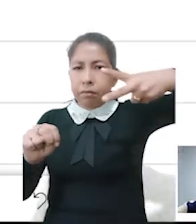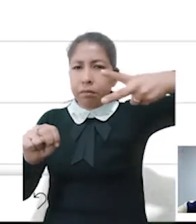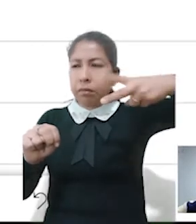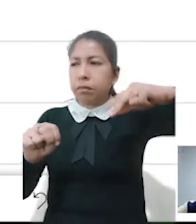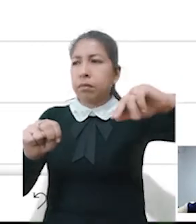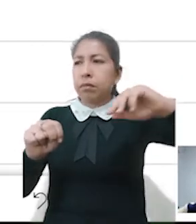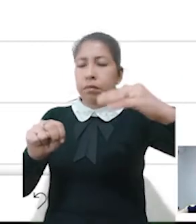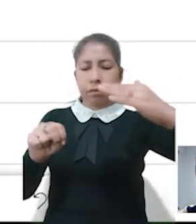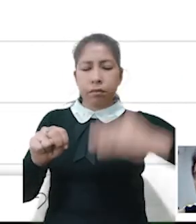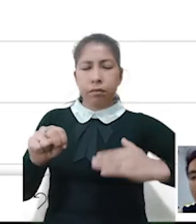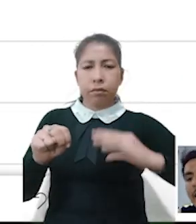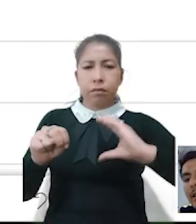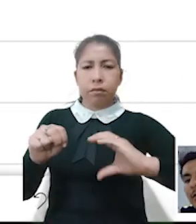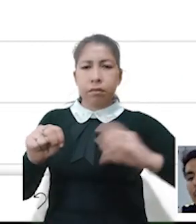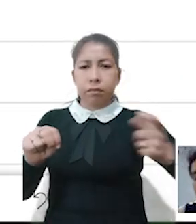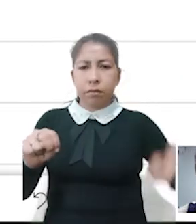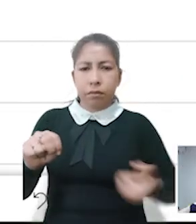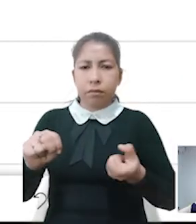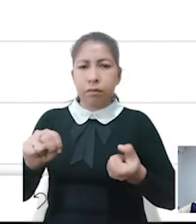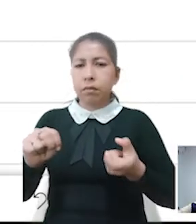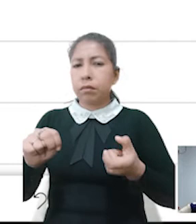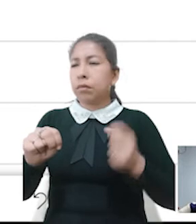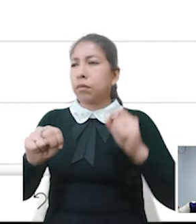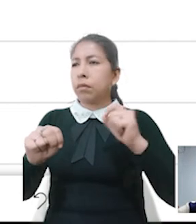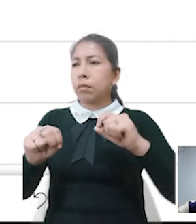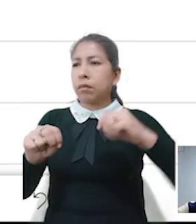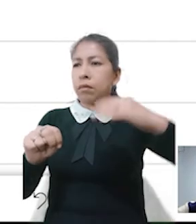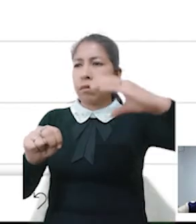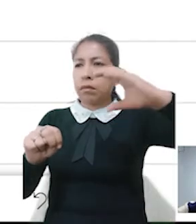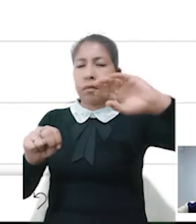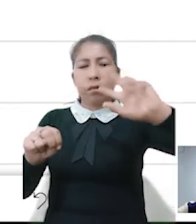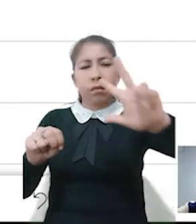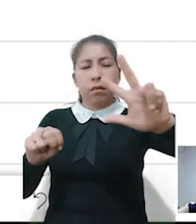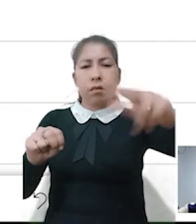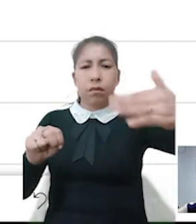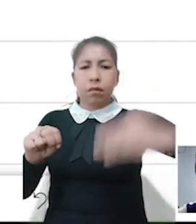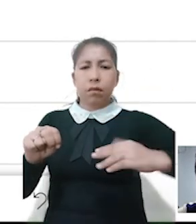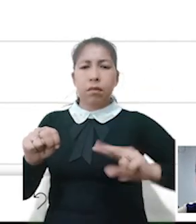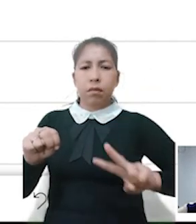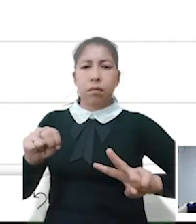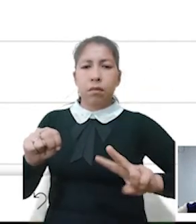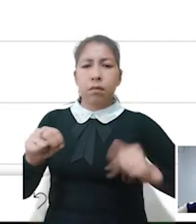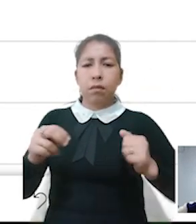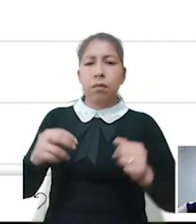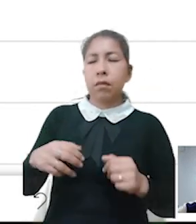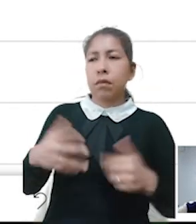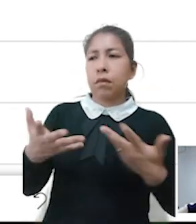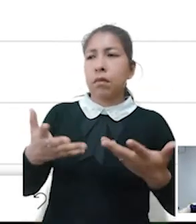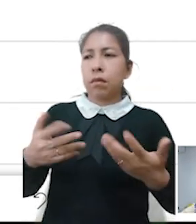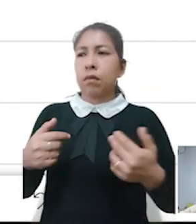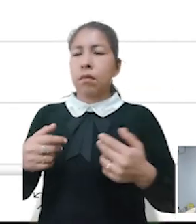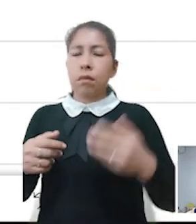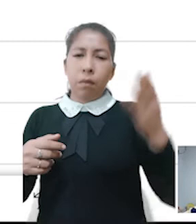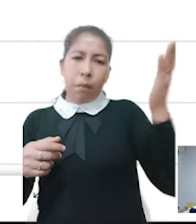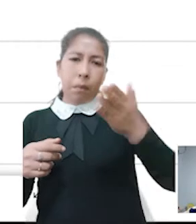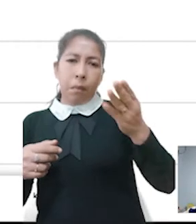metros, sobre el cateto adyacente, cuya medida son 2 metros. En ambos casos, los metros, que es la